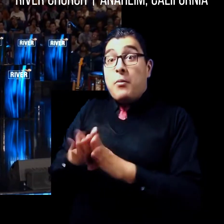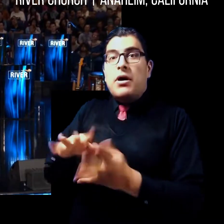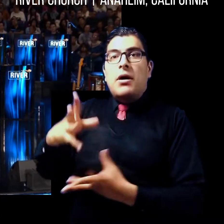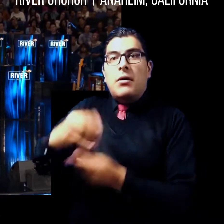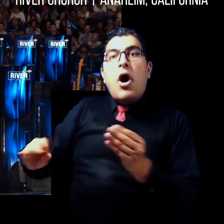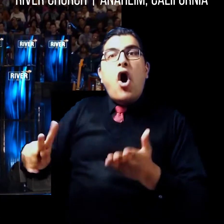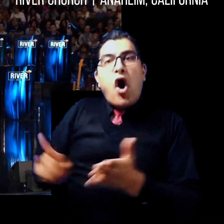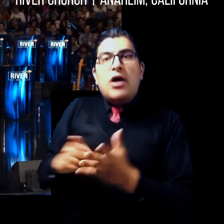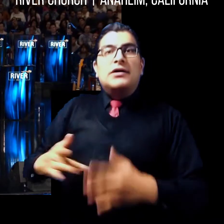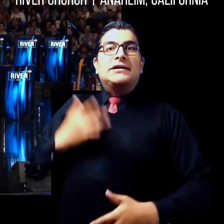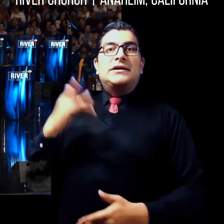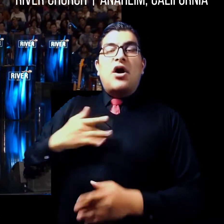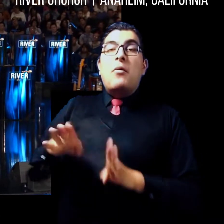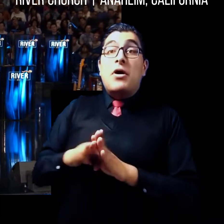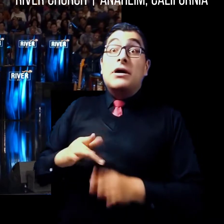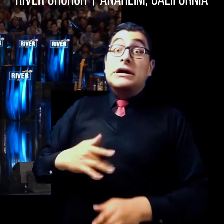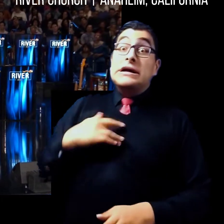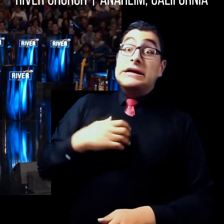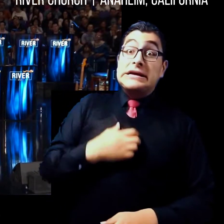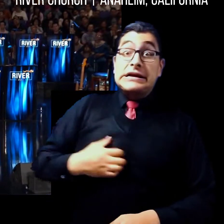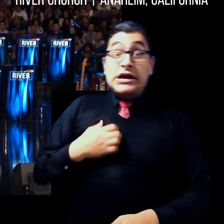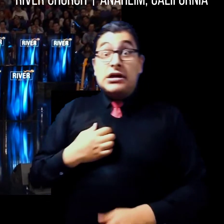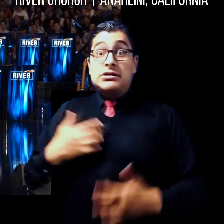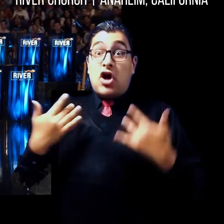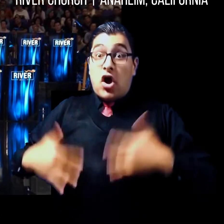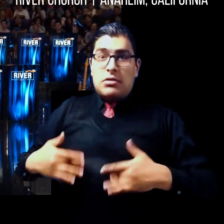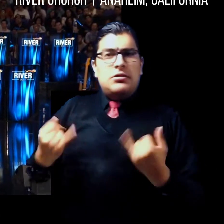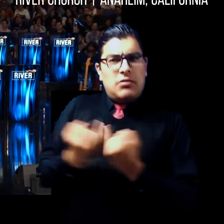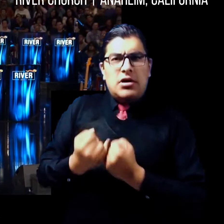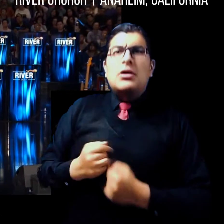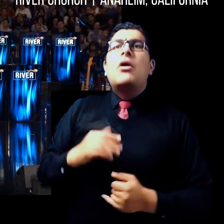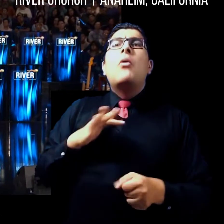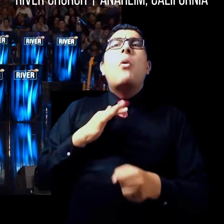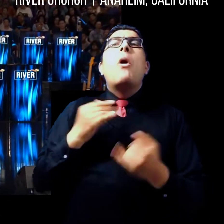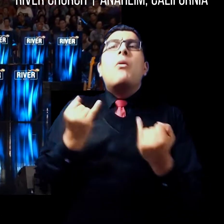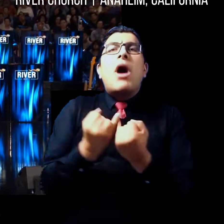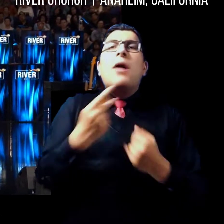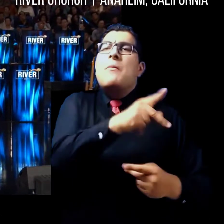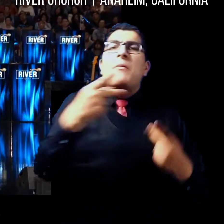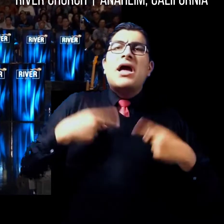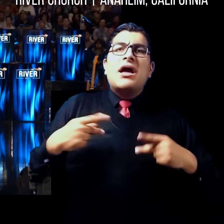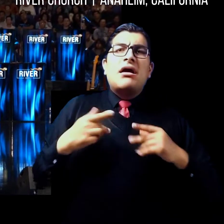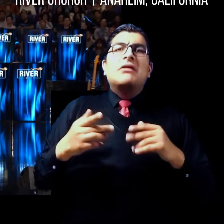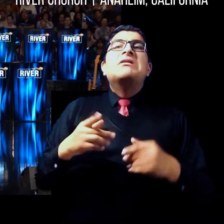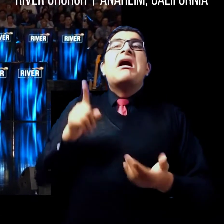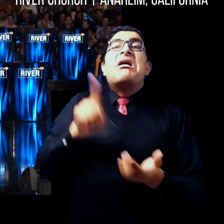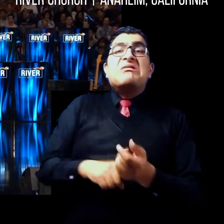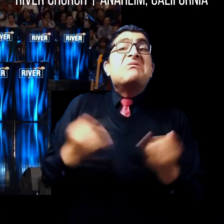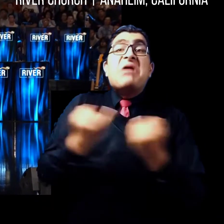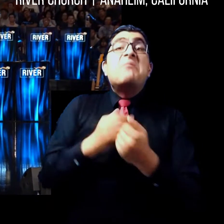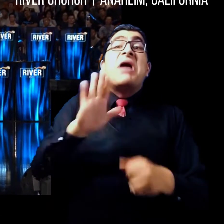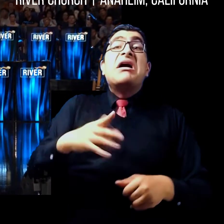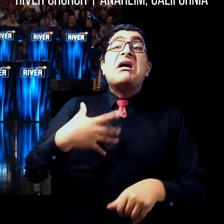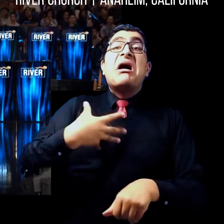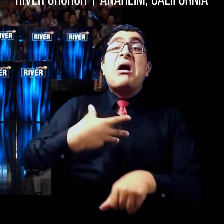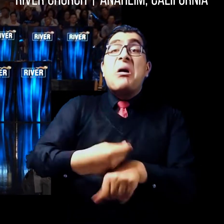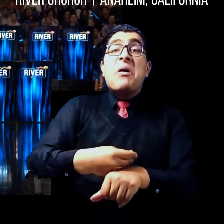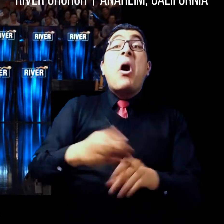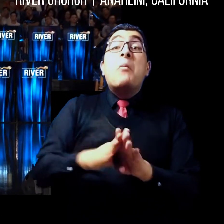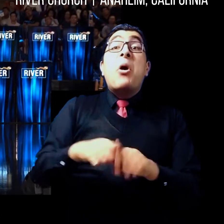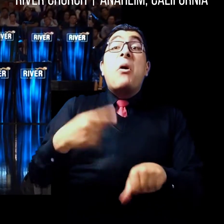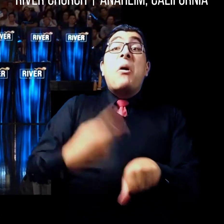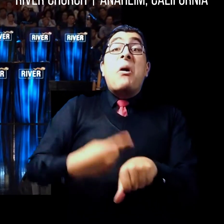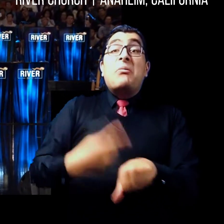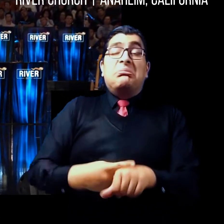regalo, te da el placer y el dolor. Y lo peor que le puede pasar a la iglesia es tener la lepra del entumecimiento.